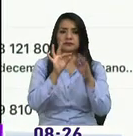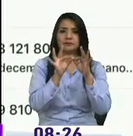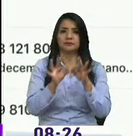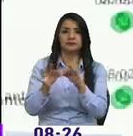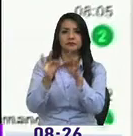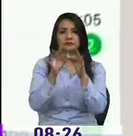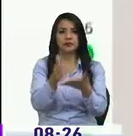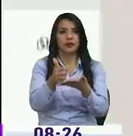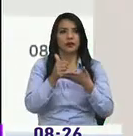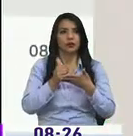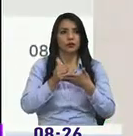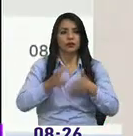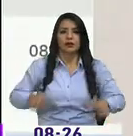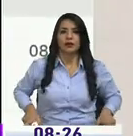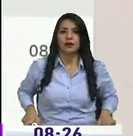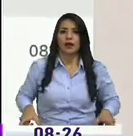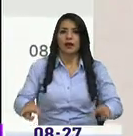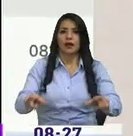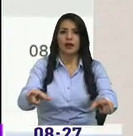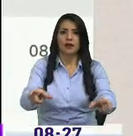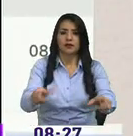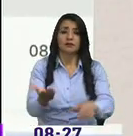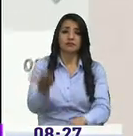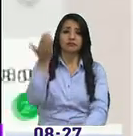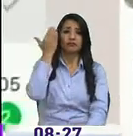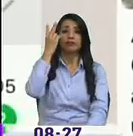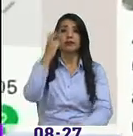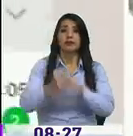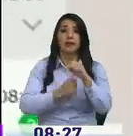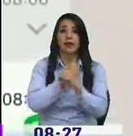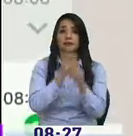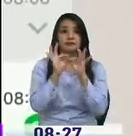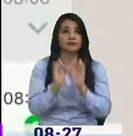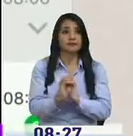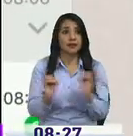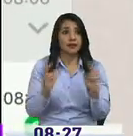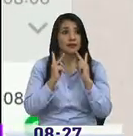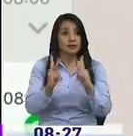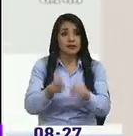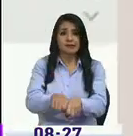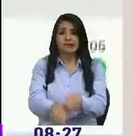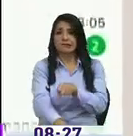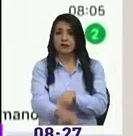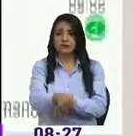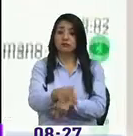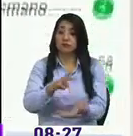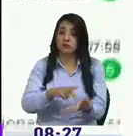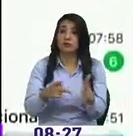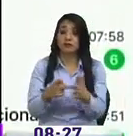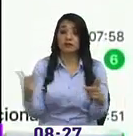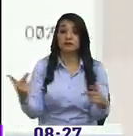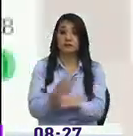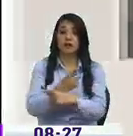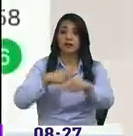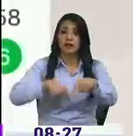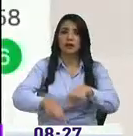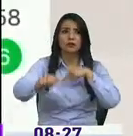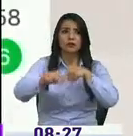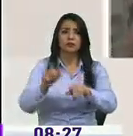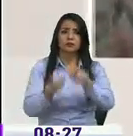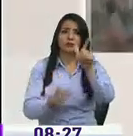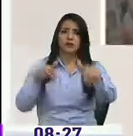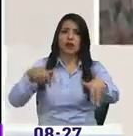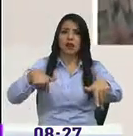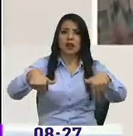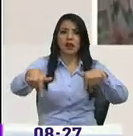ayuden con el arreglo de las calles desde hace 20 años. Miren cómo están. Realmente eso representa un peligro para todos los transeúntes,